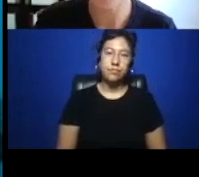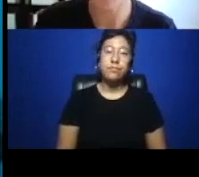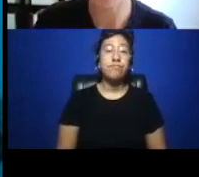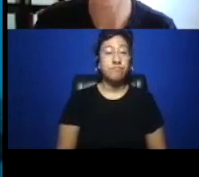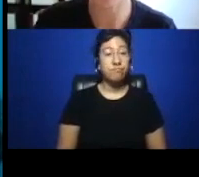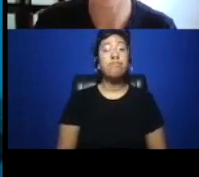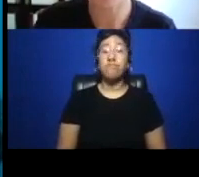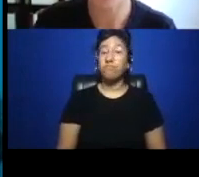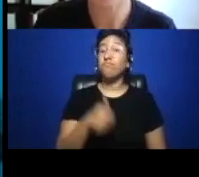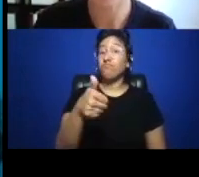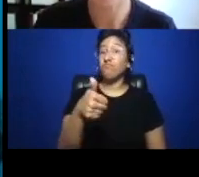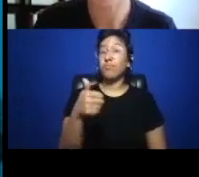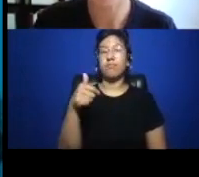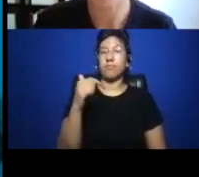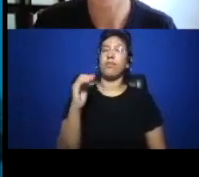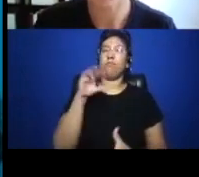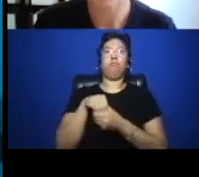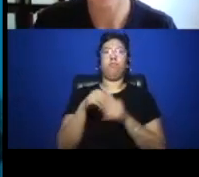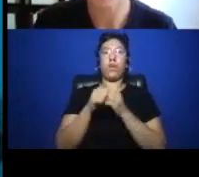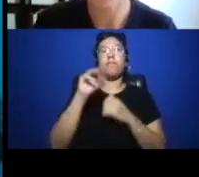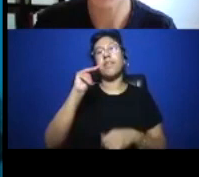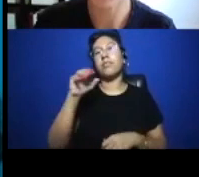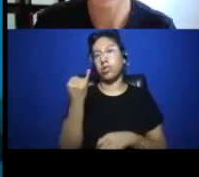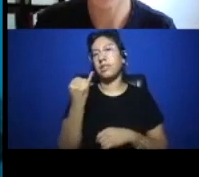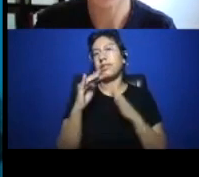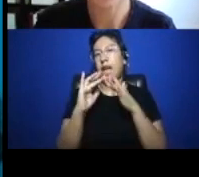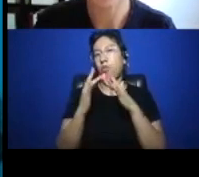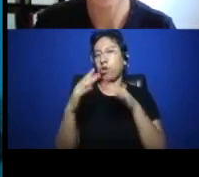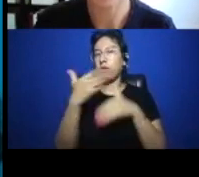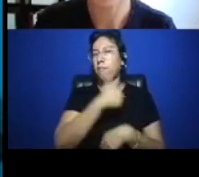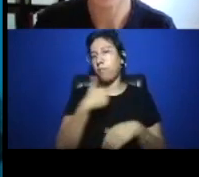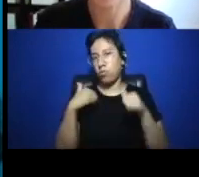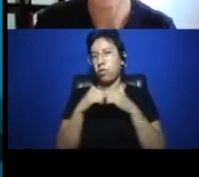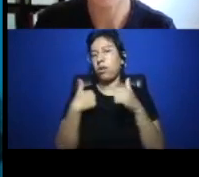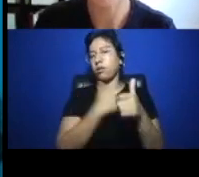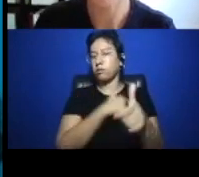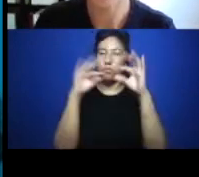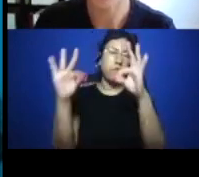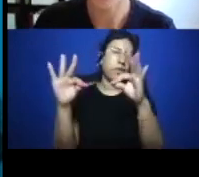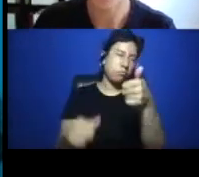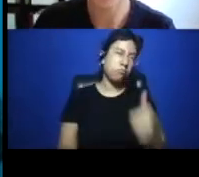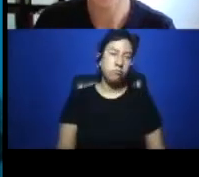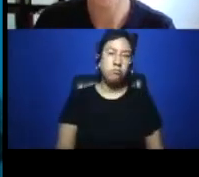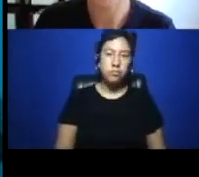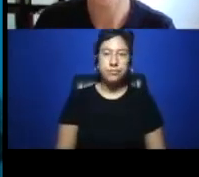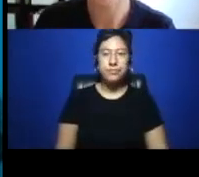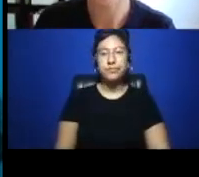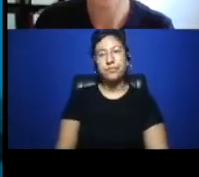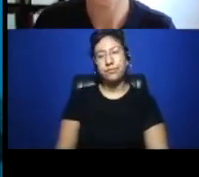Witness is a network member. Great. Witness es un integrante de la red. Muy bien. Alex,